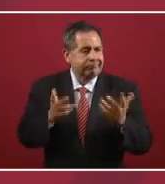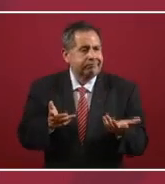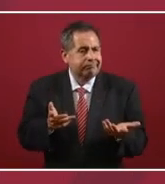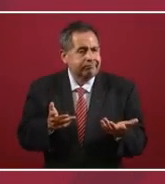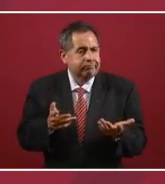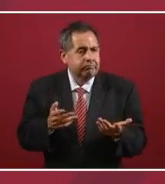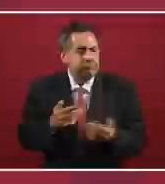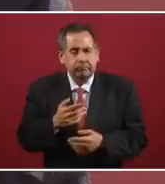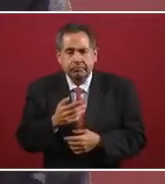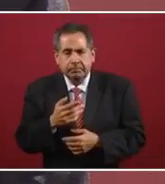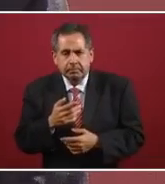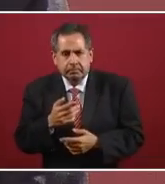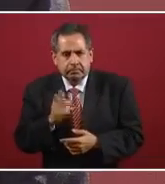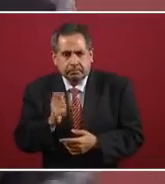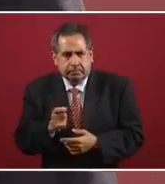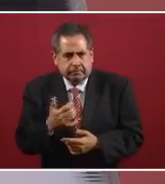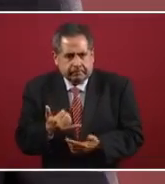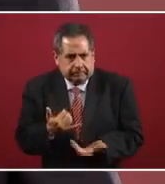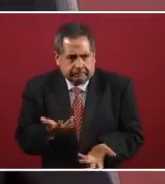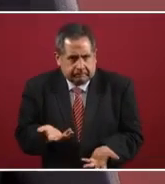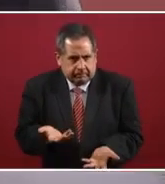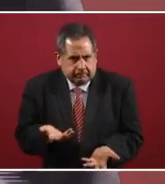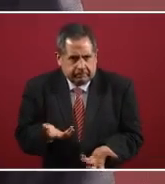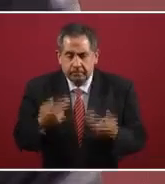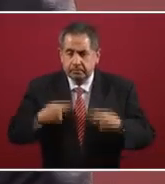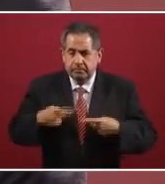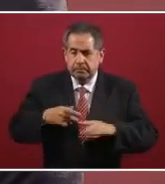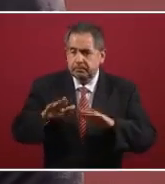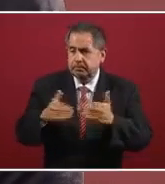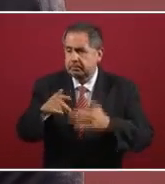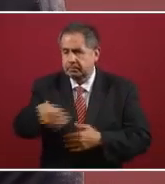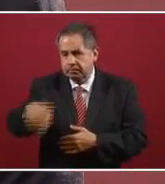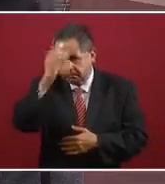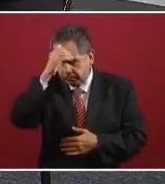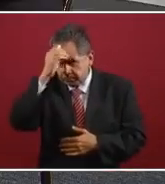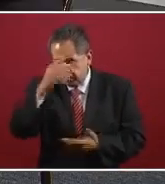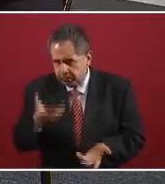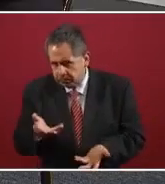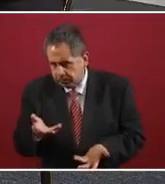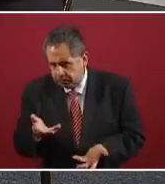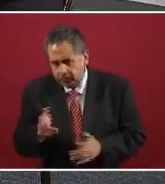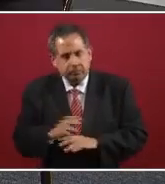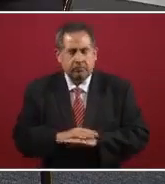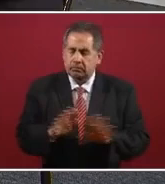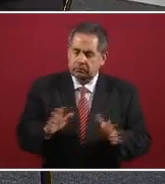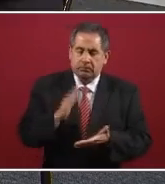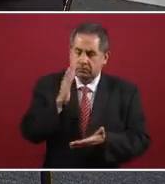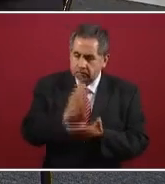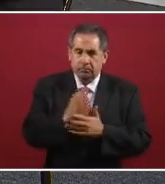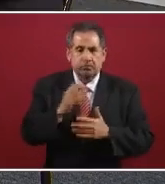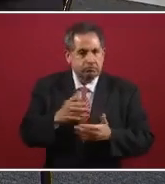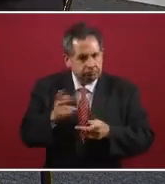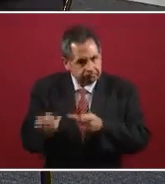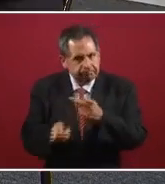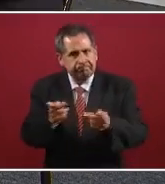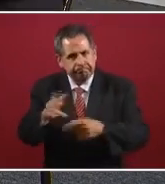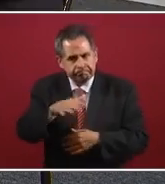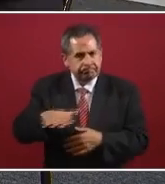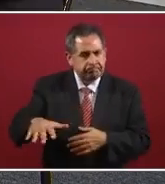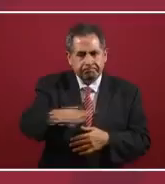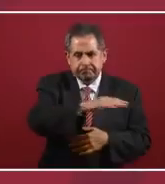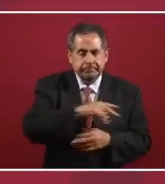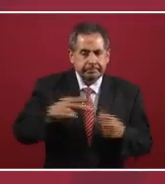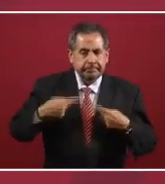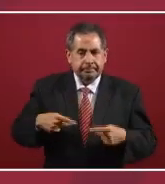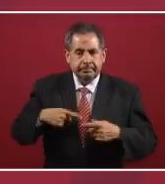Y luego, y la gente, ahora ya no se actúa de esa manera,